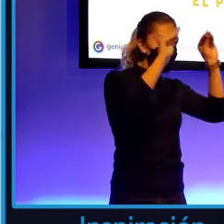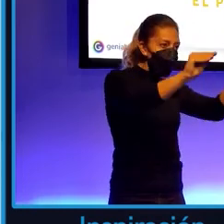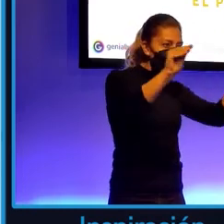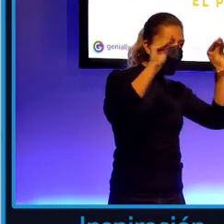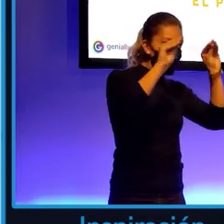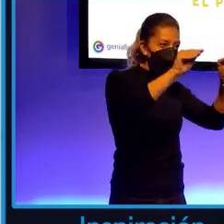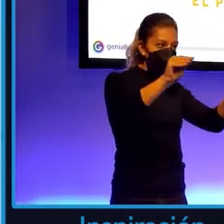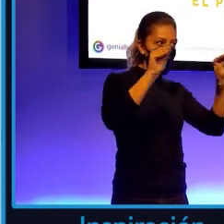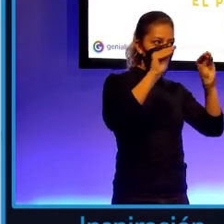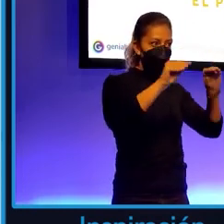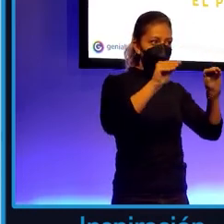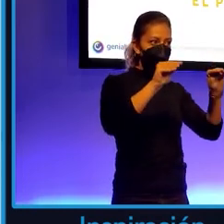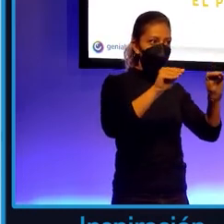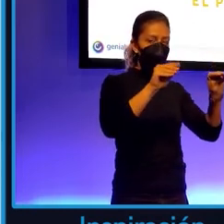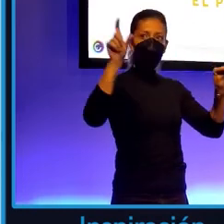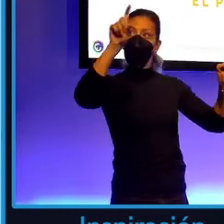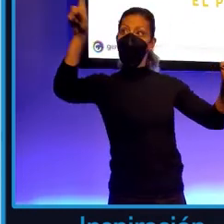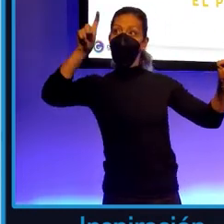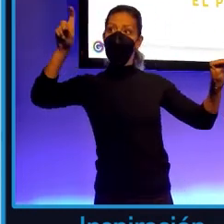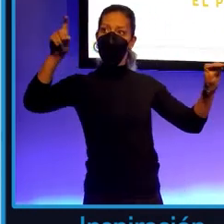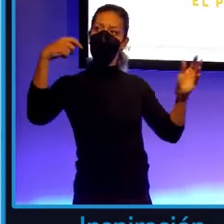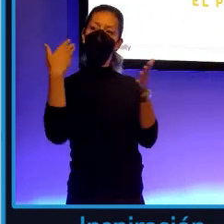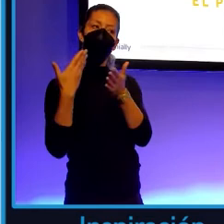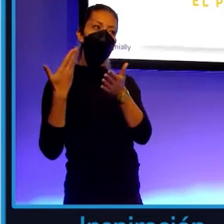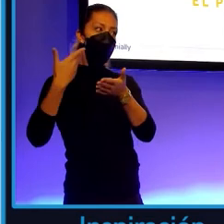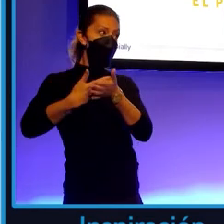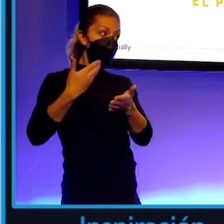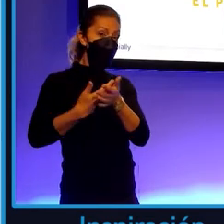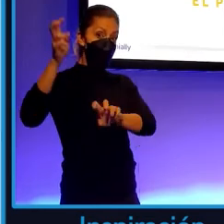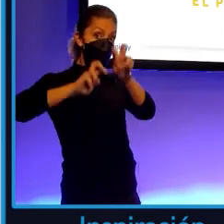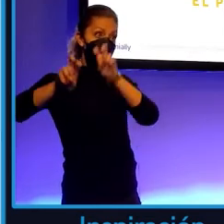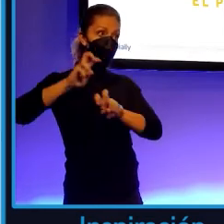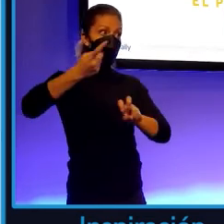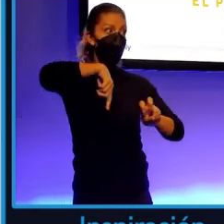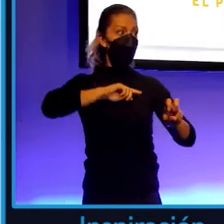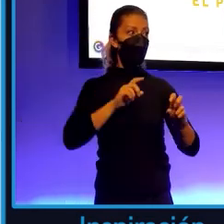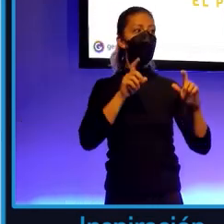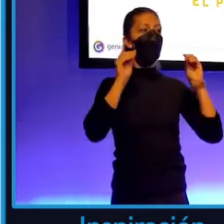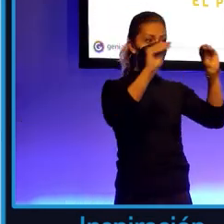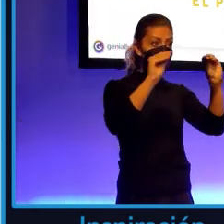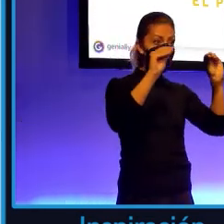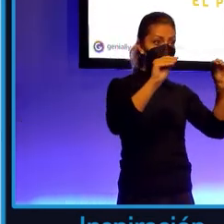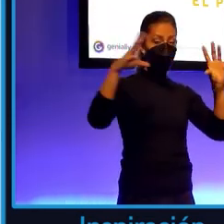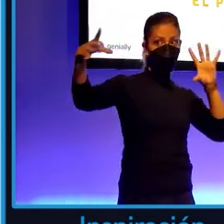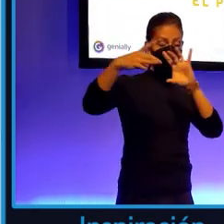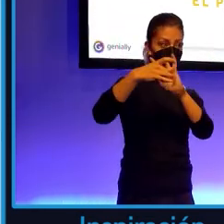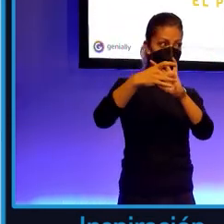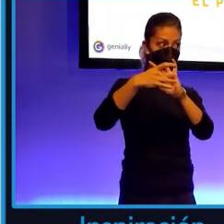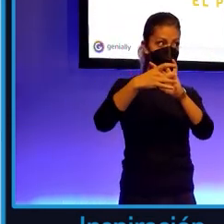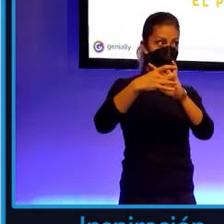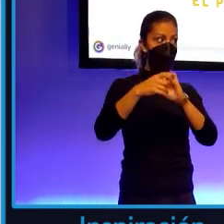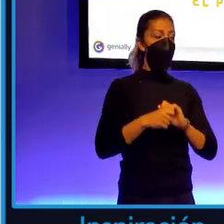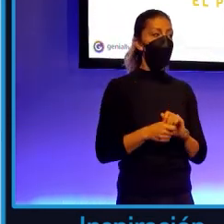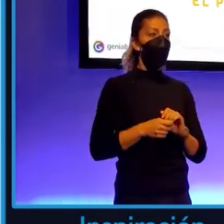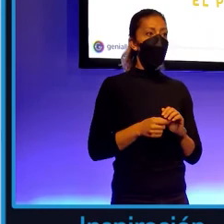que está demandando las empresas que están ubicadas en nuestro en nuestros espacios vale es que simplemente bueno ya